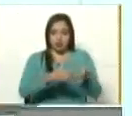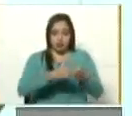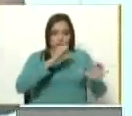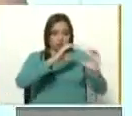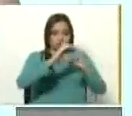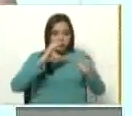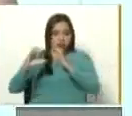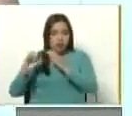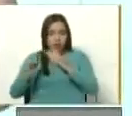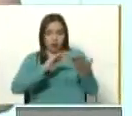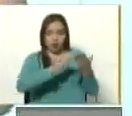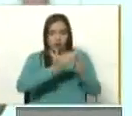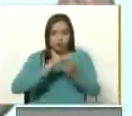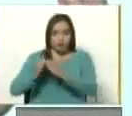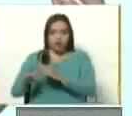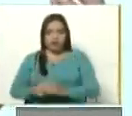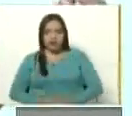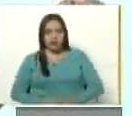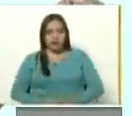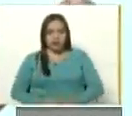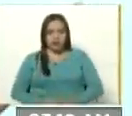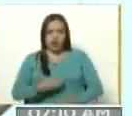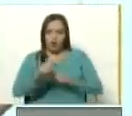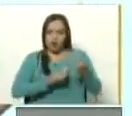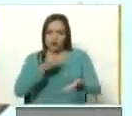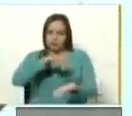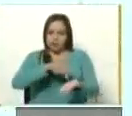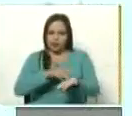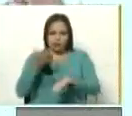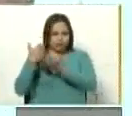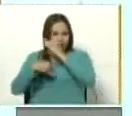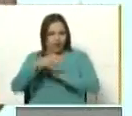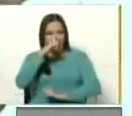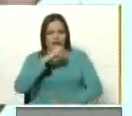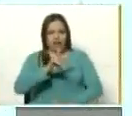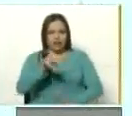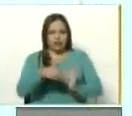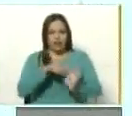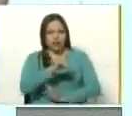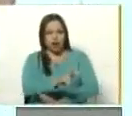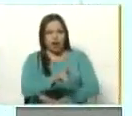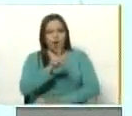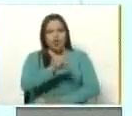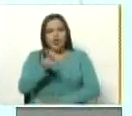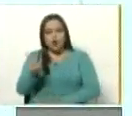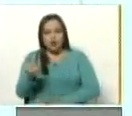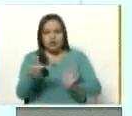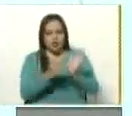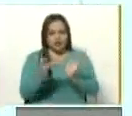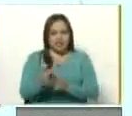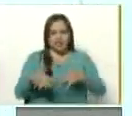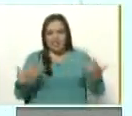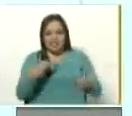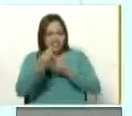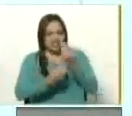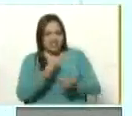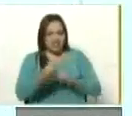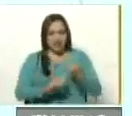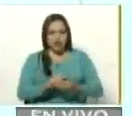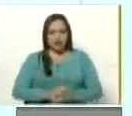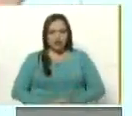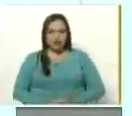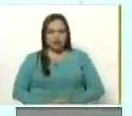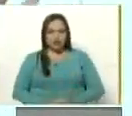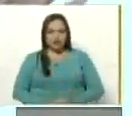alternativo comunitario aquel 12 de abril del año 2002. ¿Qué ocurrió en ese momento o